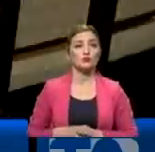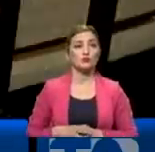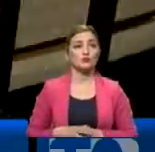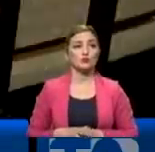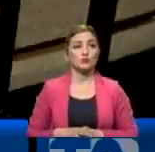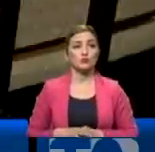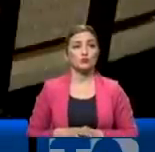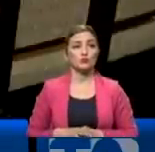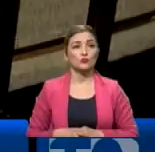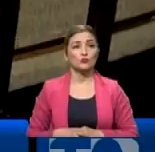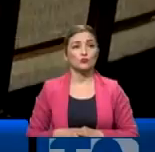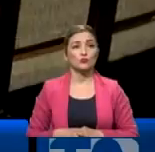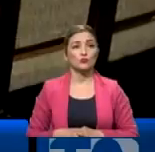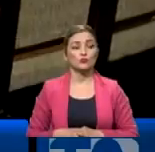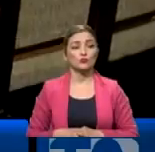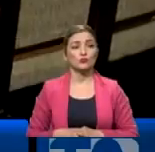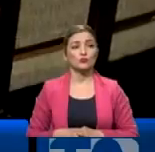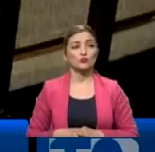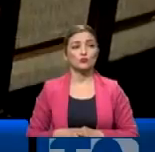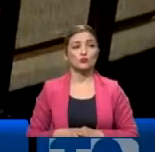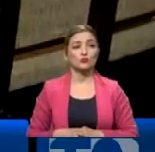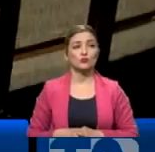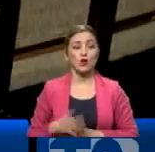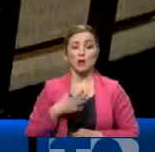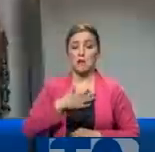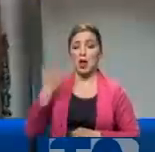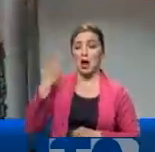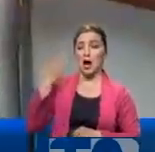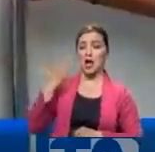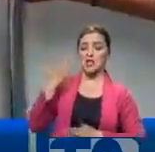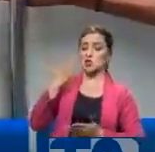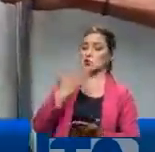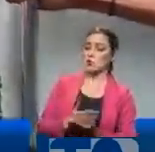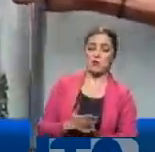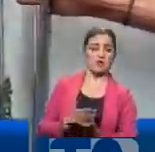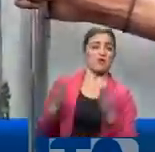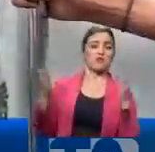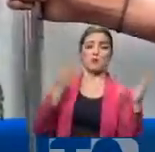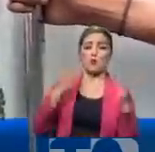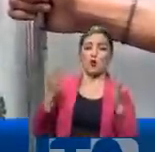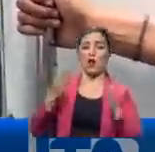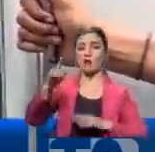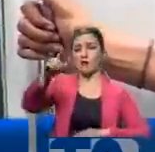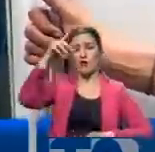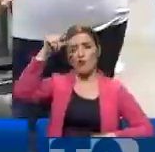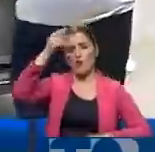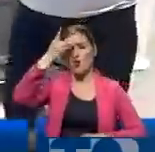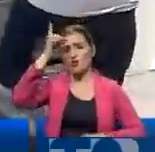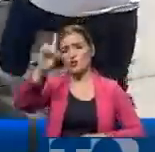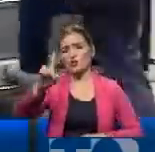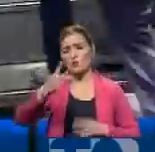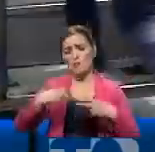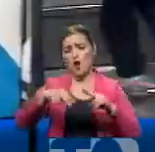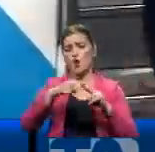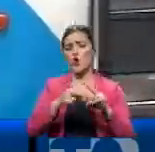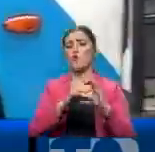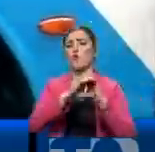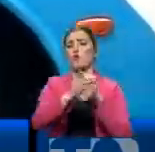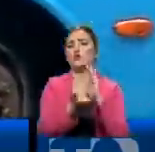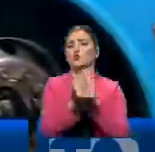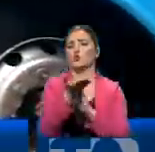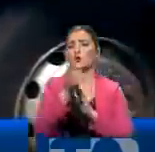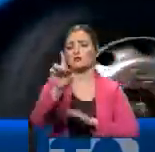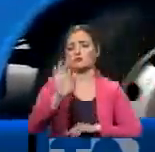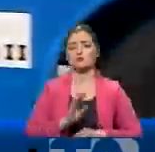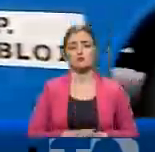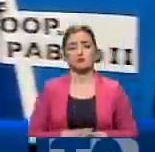Ahí, suspendiendo su competencia de forma temporal, decidió que el gobierno sea quien fije los costos de los pasajes en Guayaquil y ya